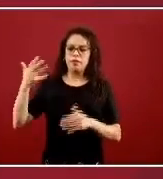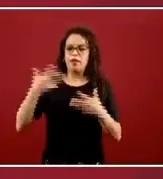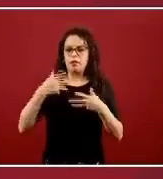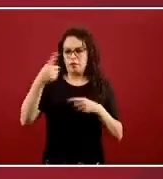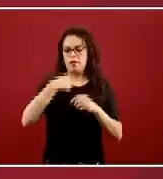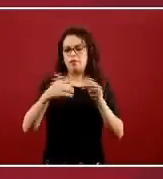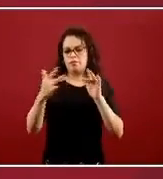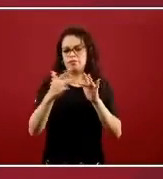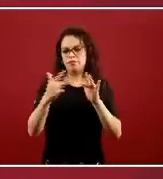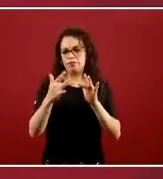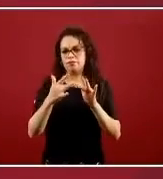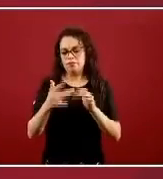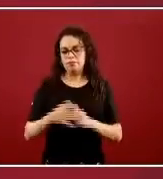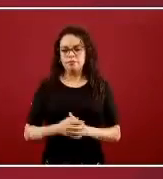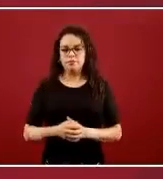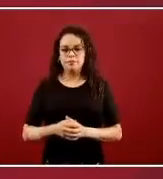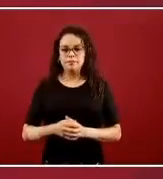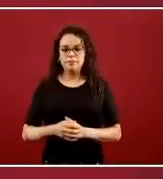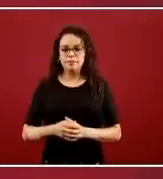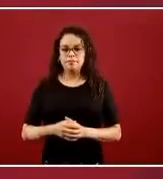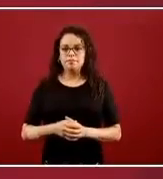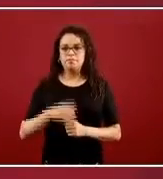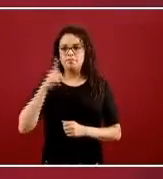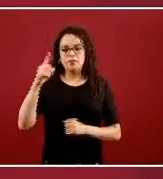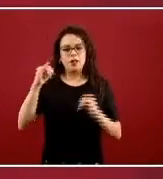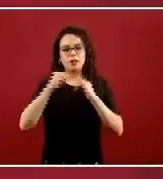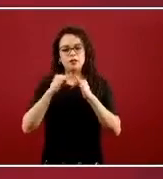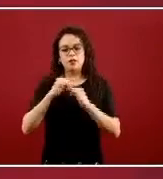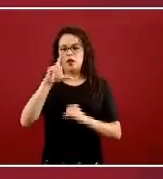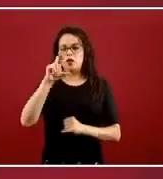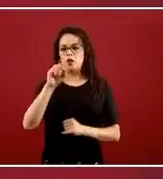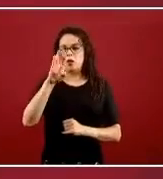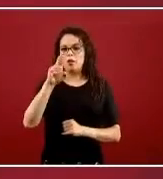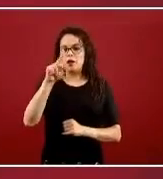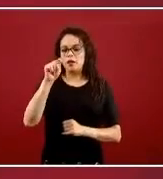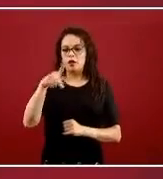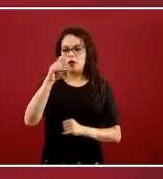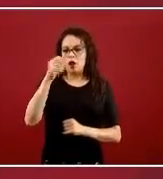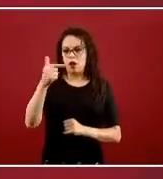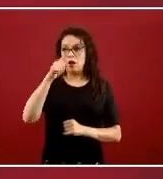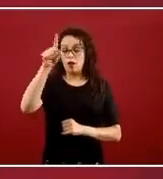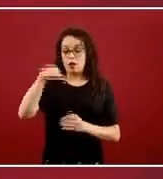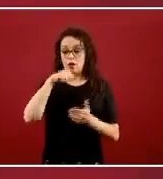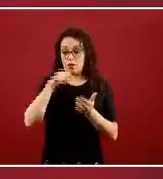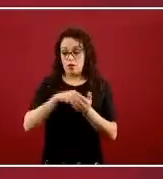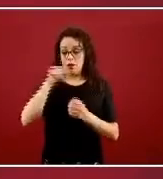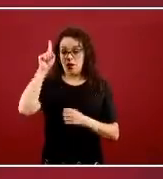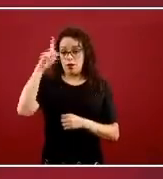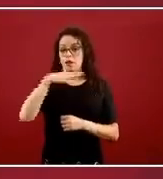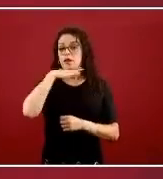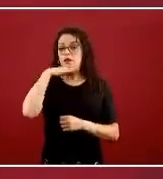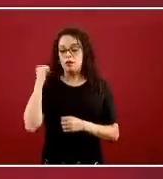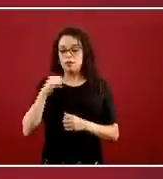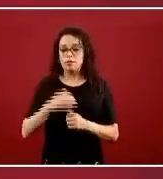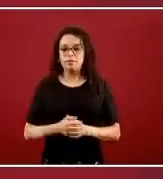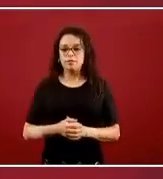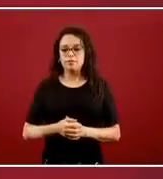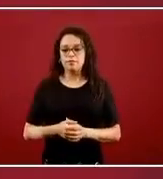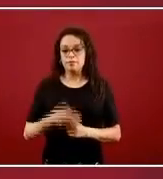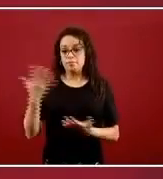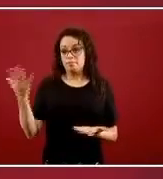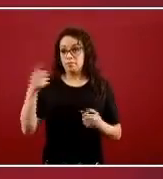y hablamos con el Instituto Robert Koch de Alemania, que además de ser un histórico y